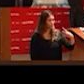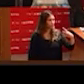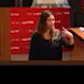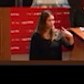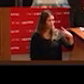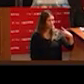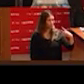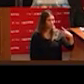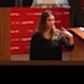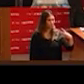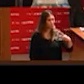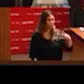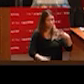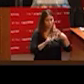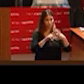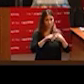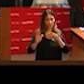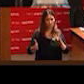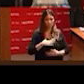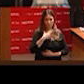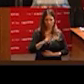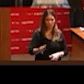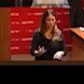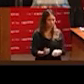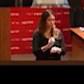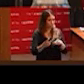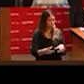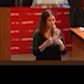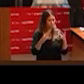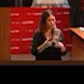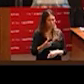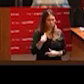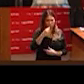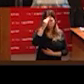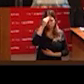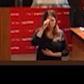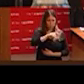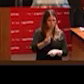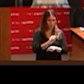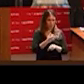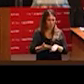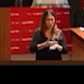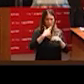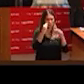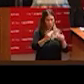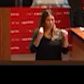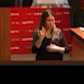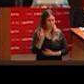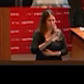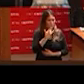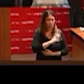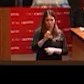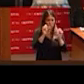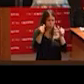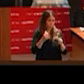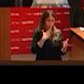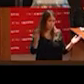principales una fase de capacitación sociolaboral consideramos que nuestros trabajadores tienen que estar formados no entendemos otra otra